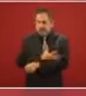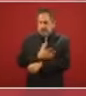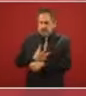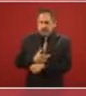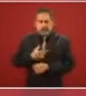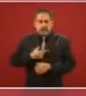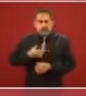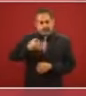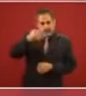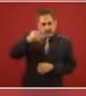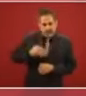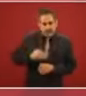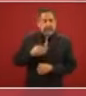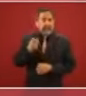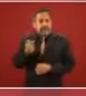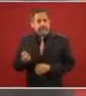honestidad,